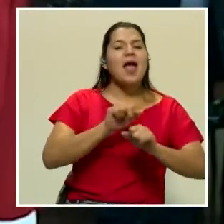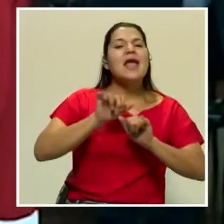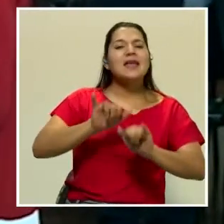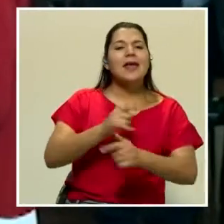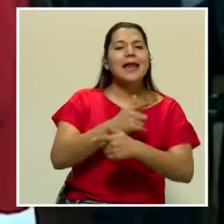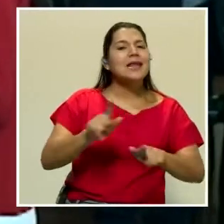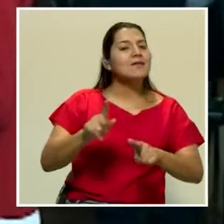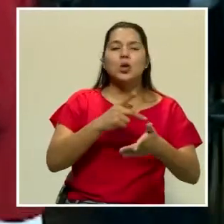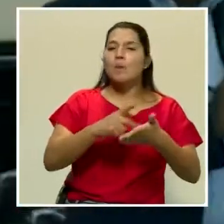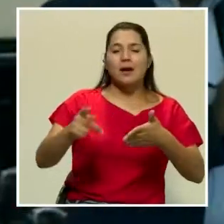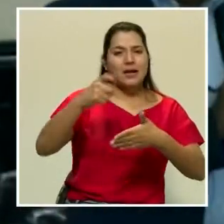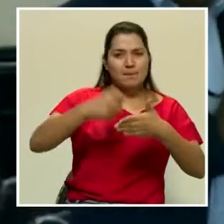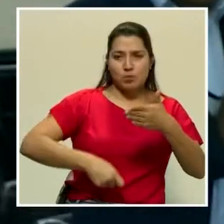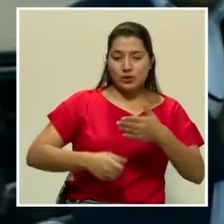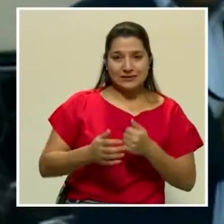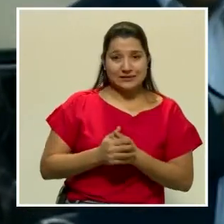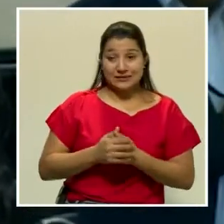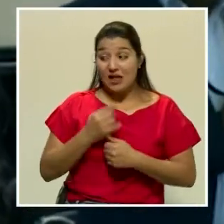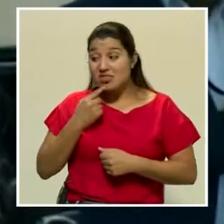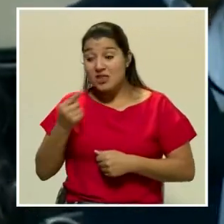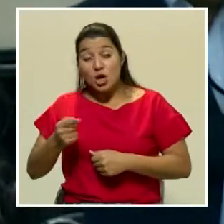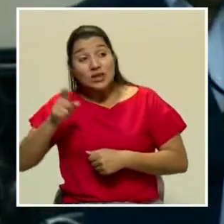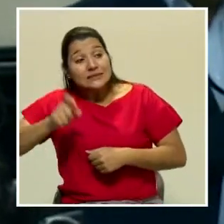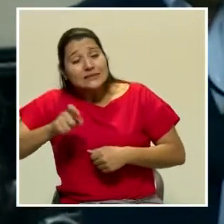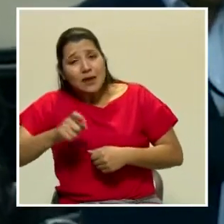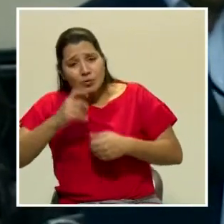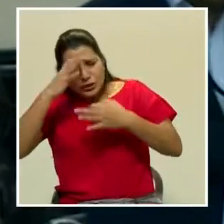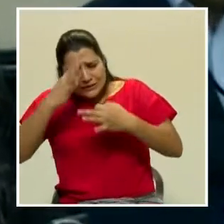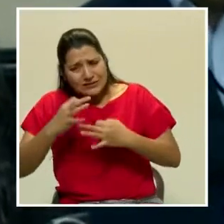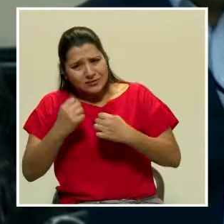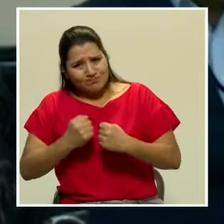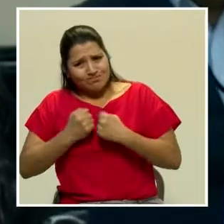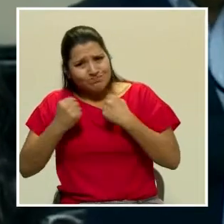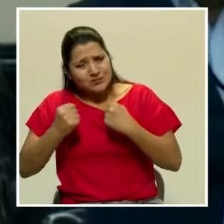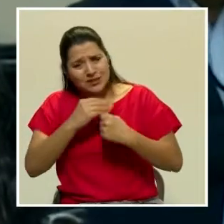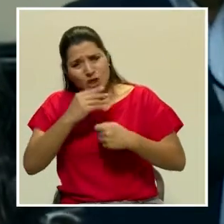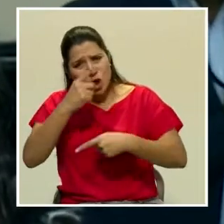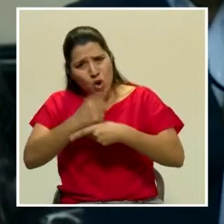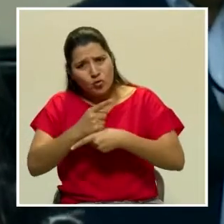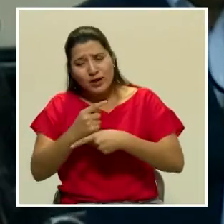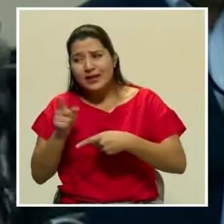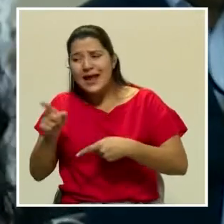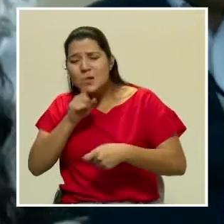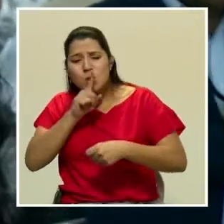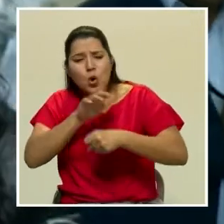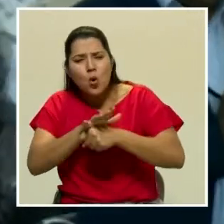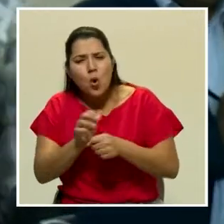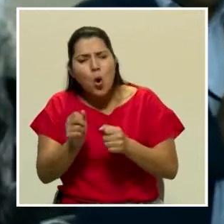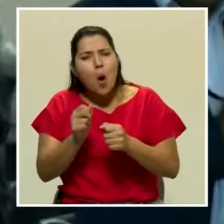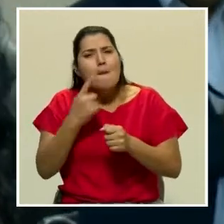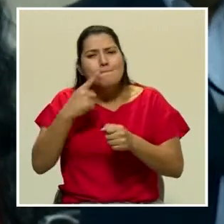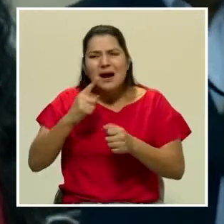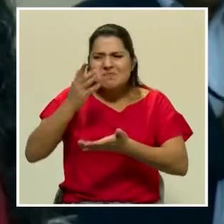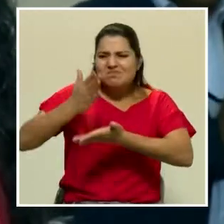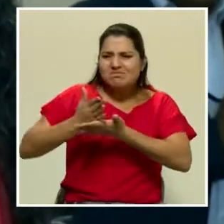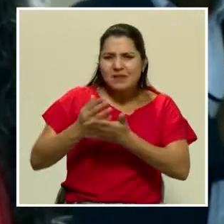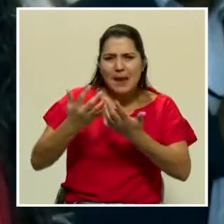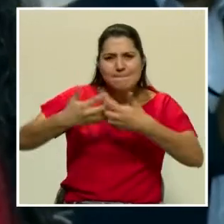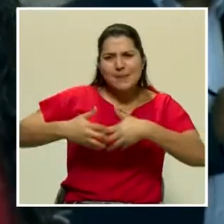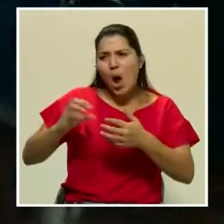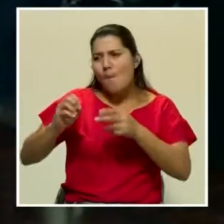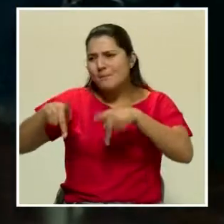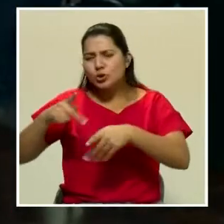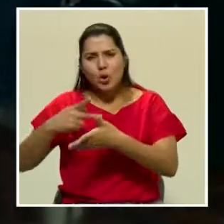tomar decisiones valientes y oportunas. Agregó que mantiene un compromiso con la lucha contra la evasión fiscal y recalcó que esta es un área que